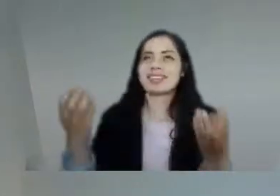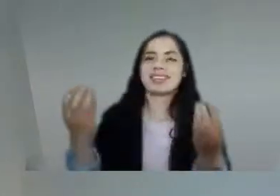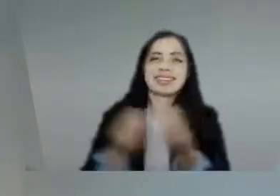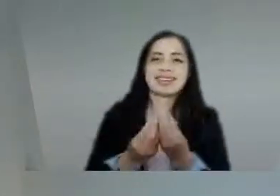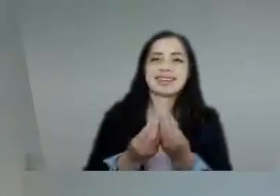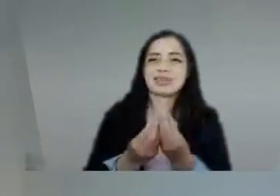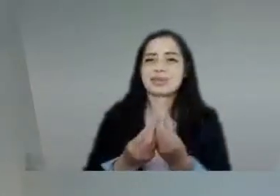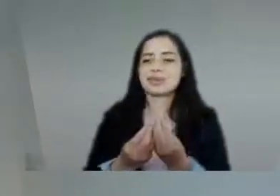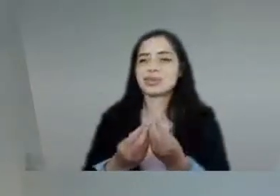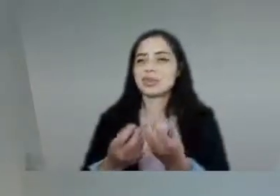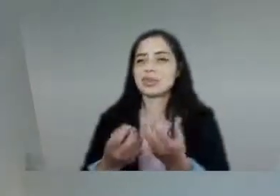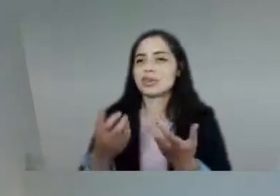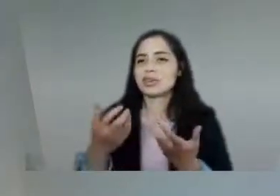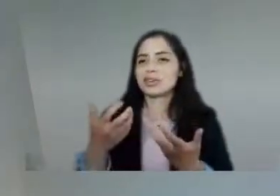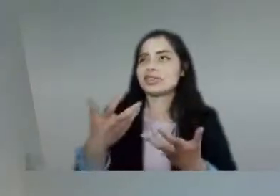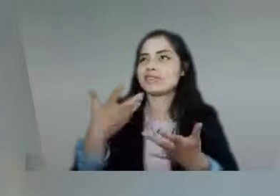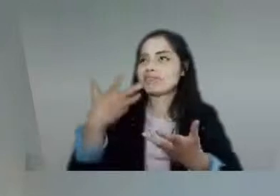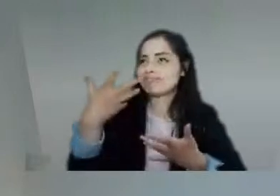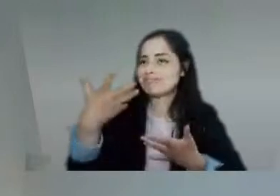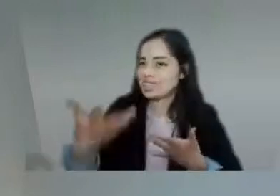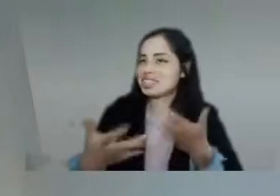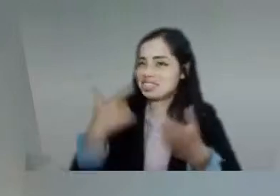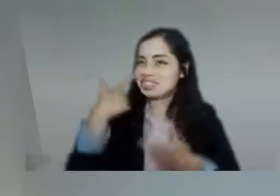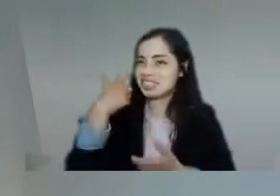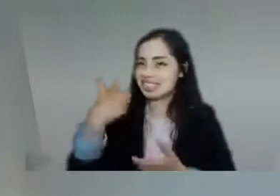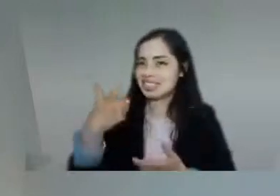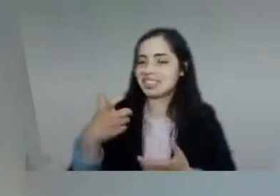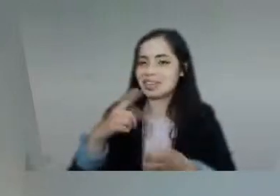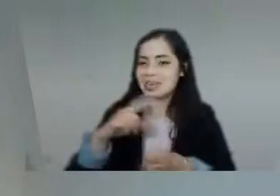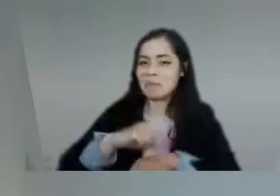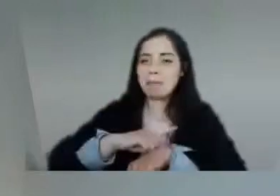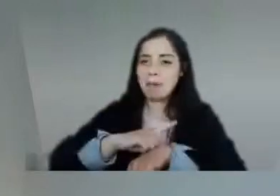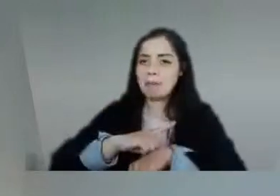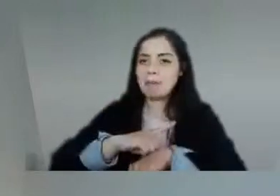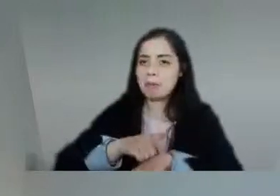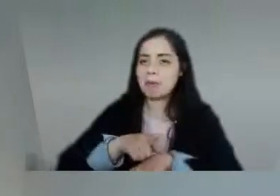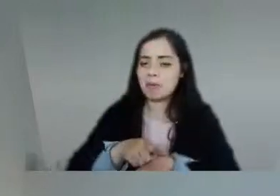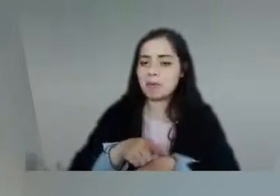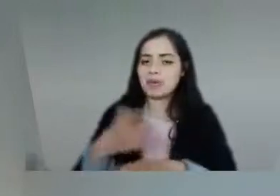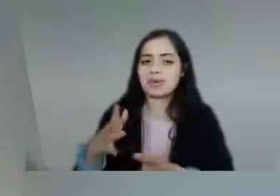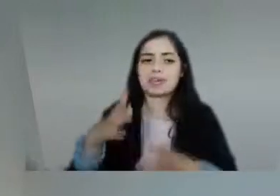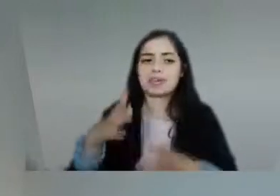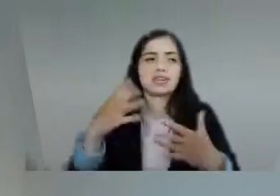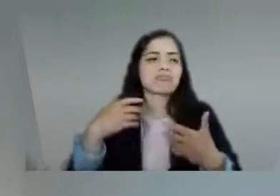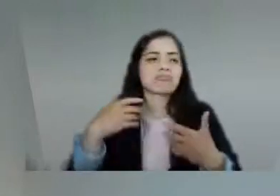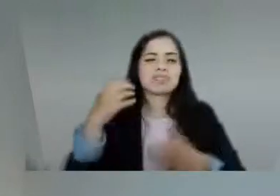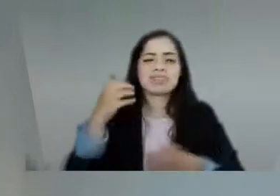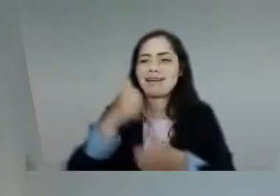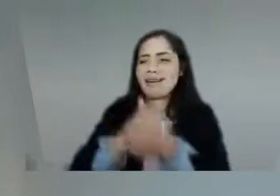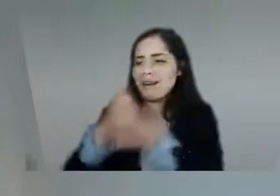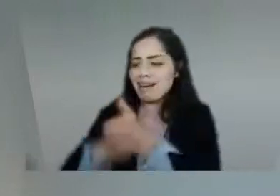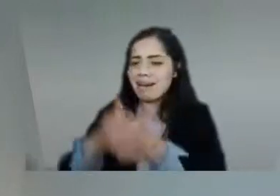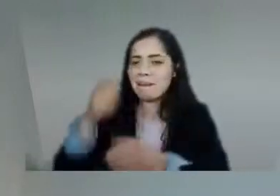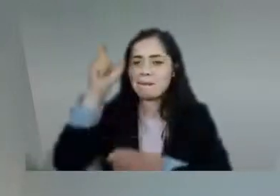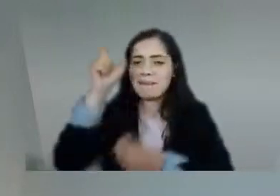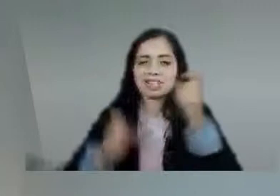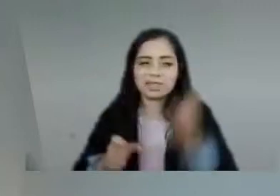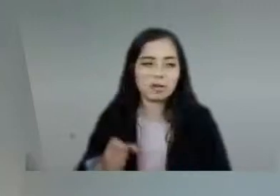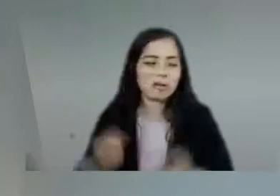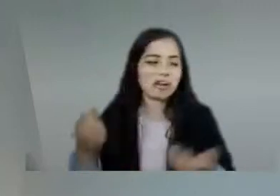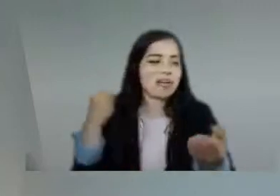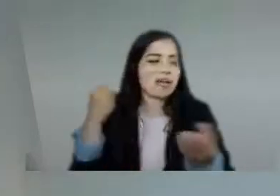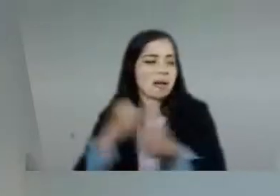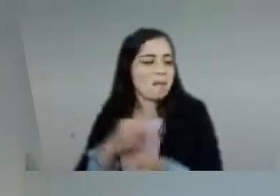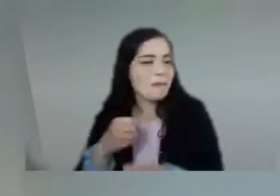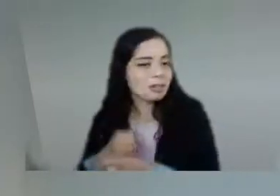todo fluyera como un reloj, como un relojito. Cada persona ponía como su engranaje para que todo funcionara, y funcionaba